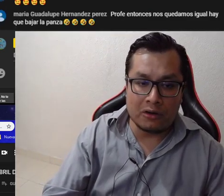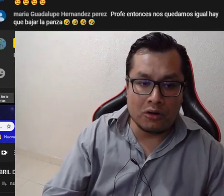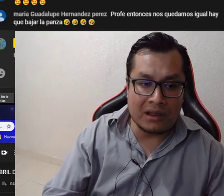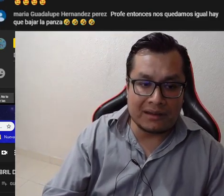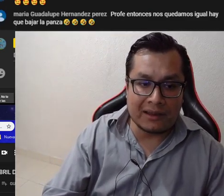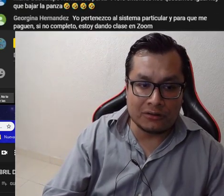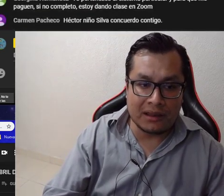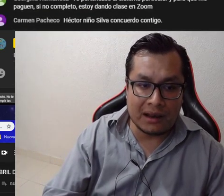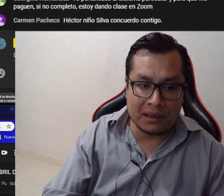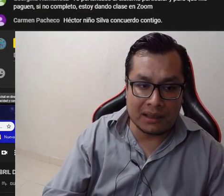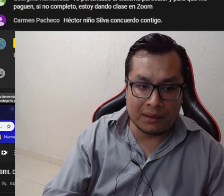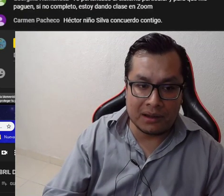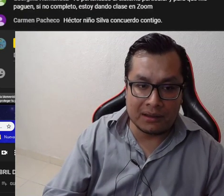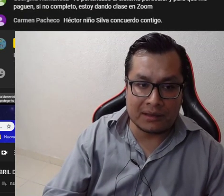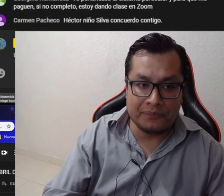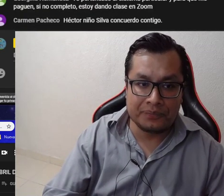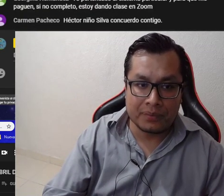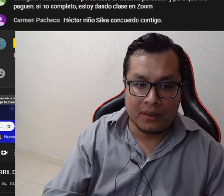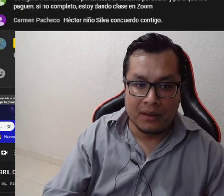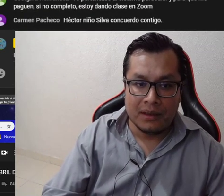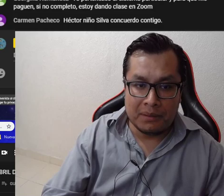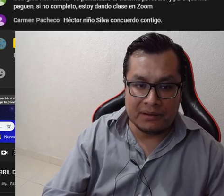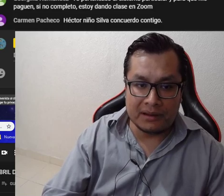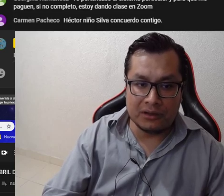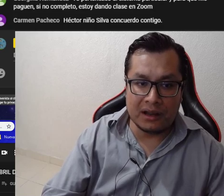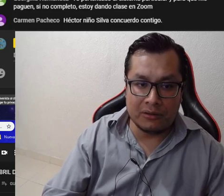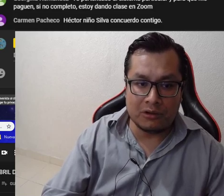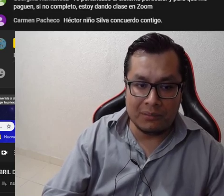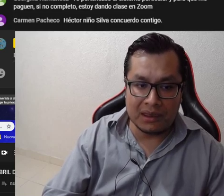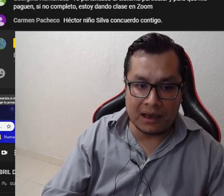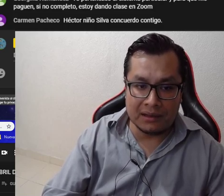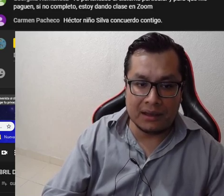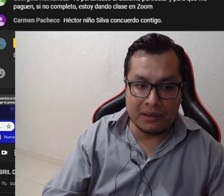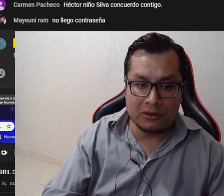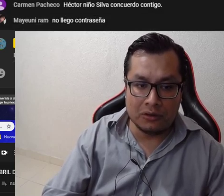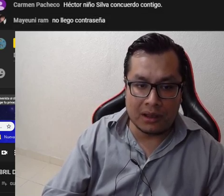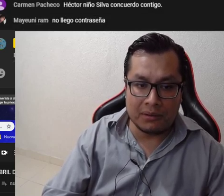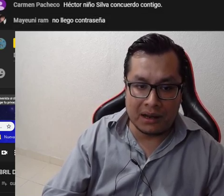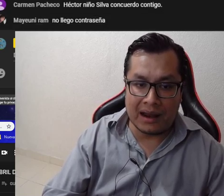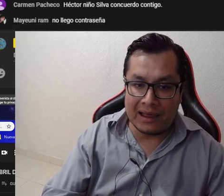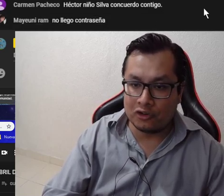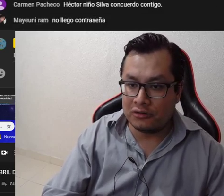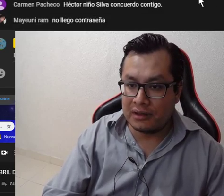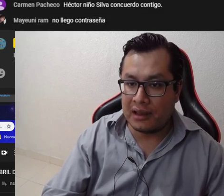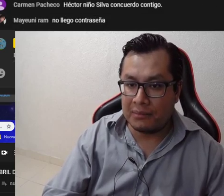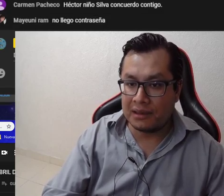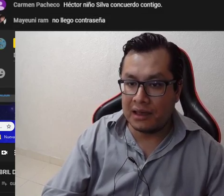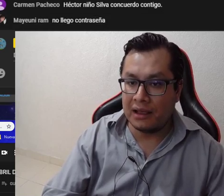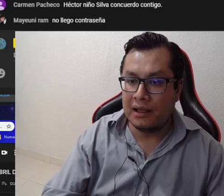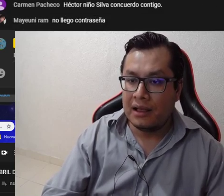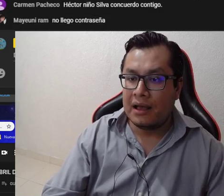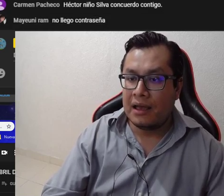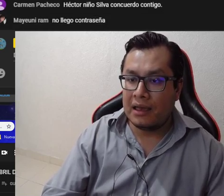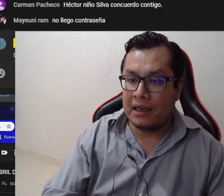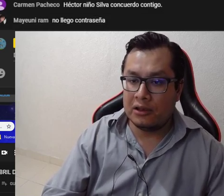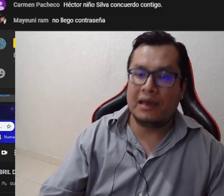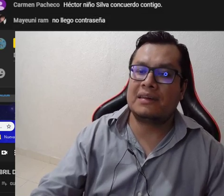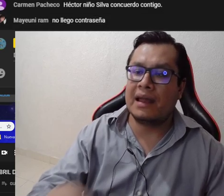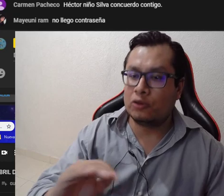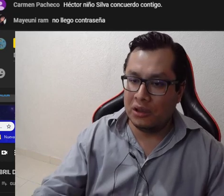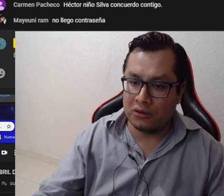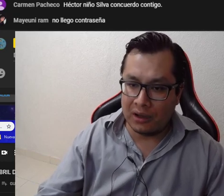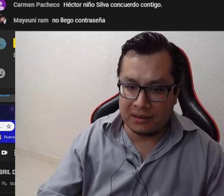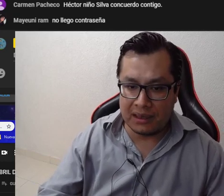Sí, lo de Google es a las 11 de la mañana, miren, ahí está. Presentación de la nueva escuela mexicana, 21 de abril a las 11 de la mañana.